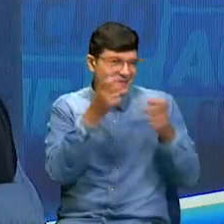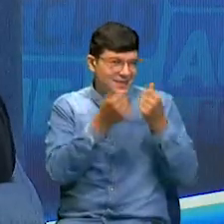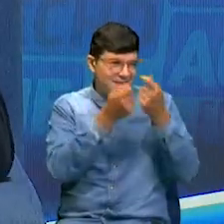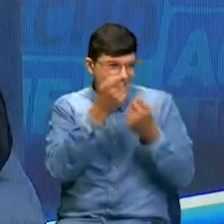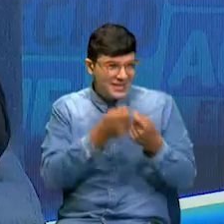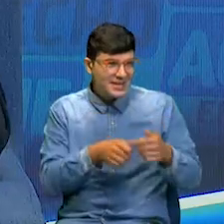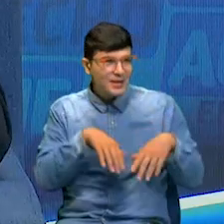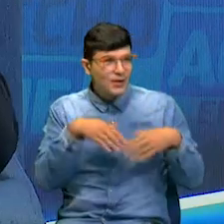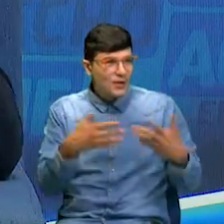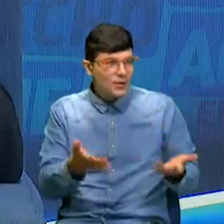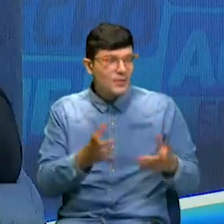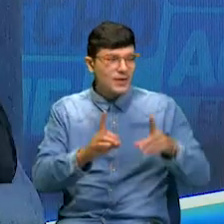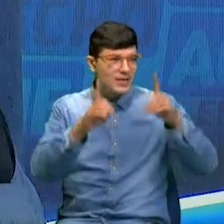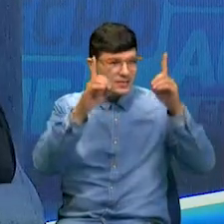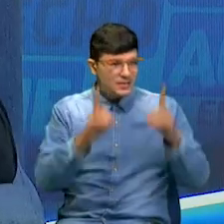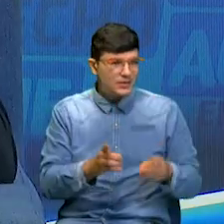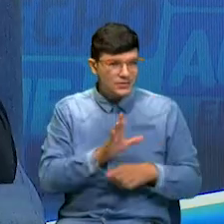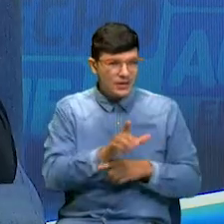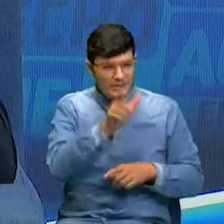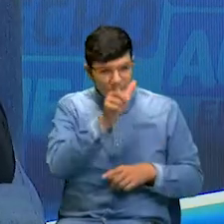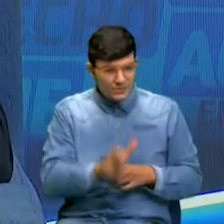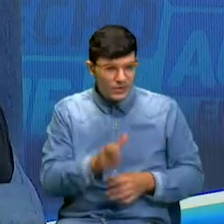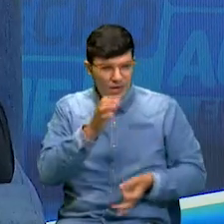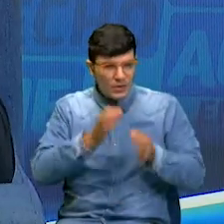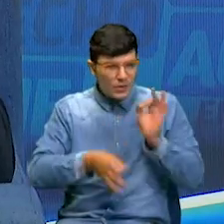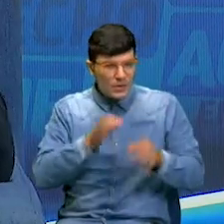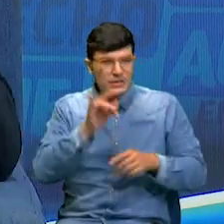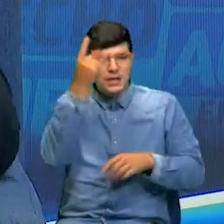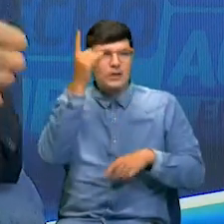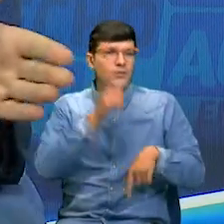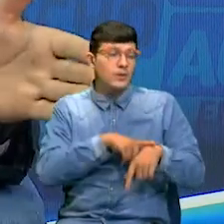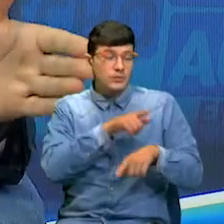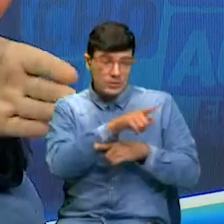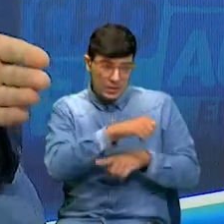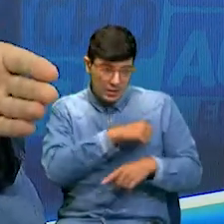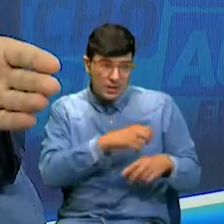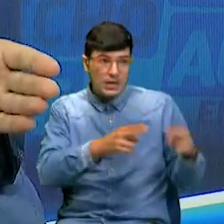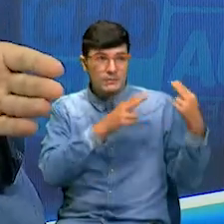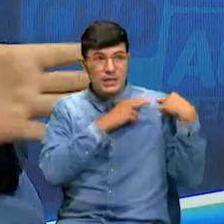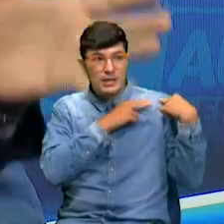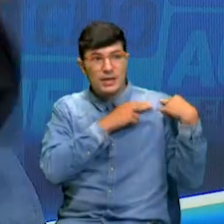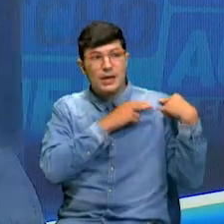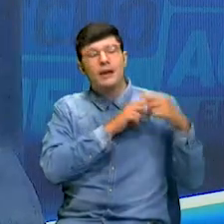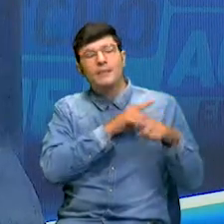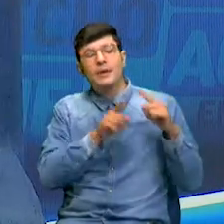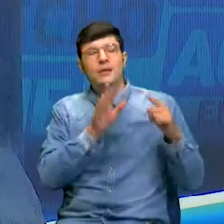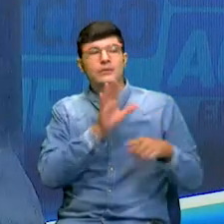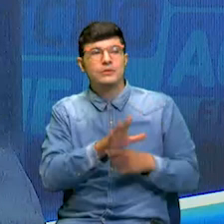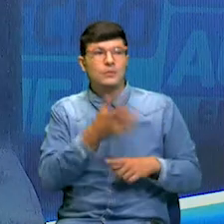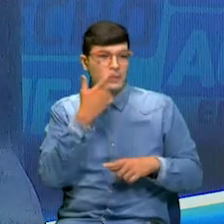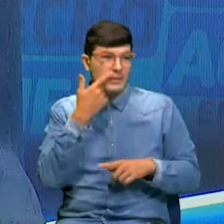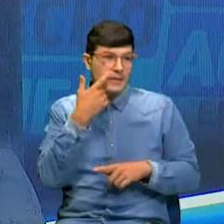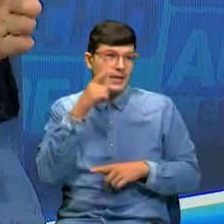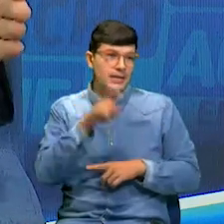presupuestos? ¿Cómo llega a determinar un juez en algún momento? Vea, si usted tiene estas responsabilidades, su papá